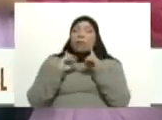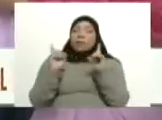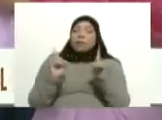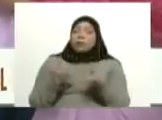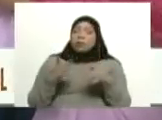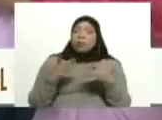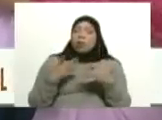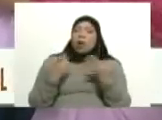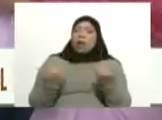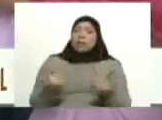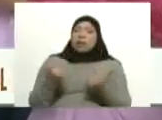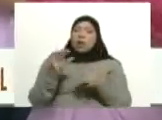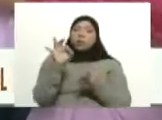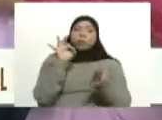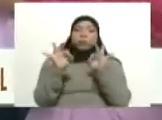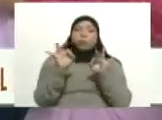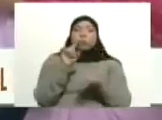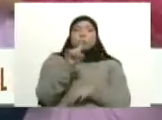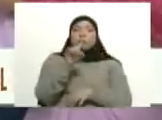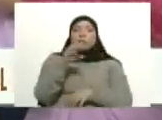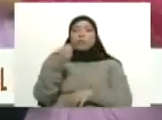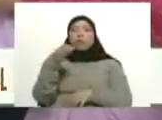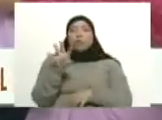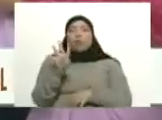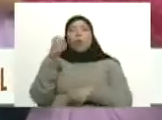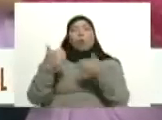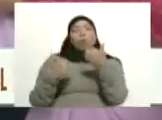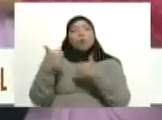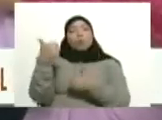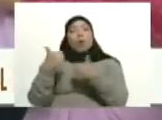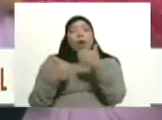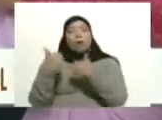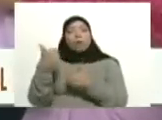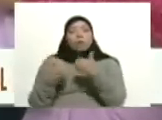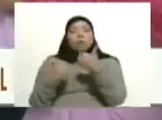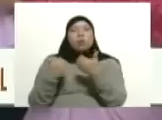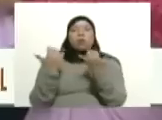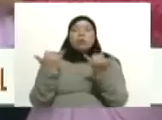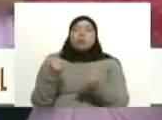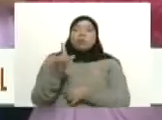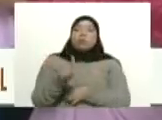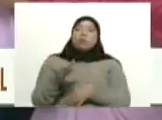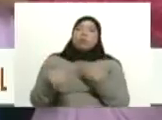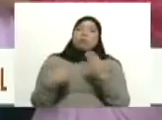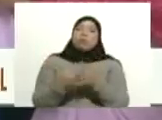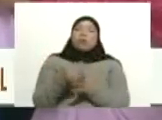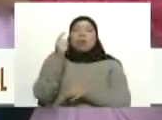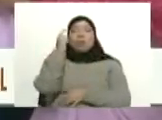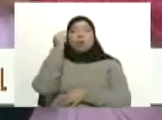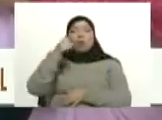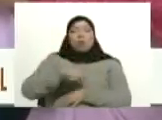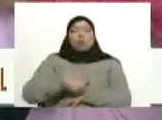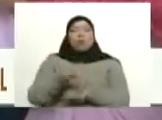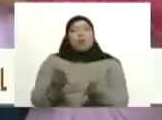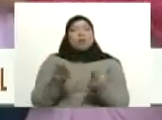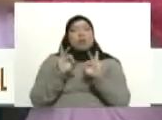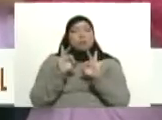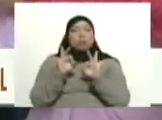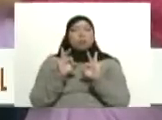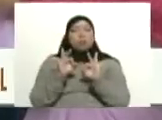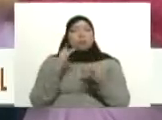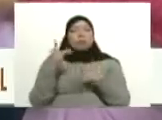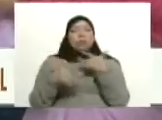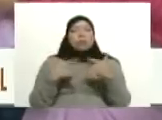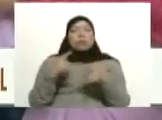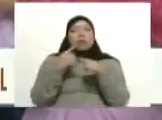rectores, la selección de 104 postulables para ser rectores o rectoras, hasta que el día de hoy hemos seleccionado de esa